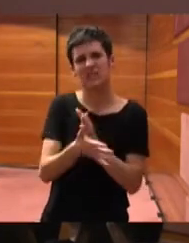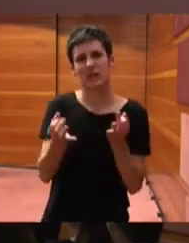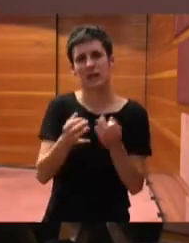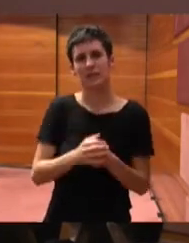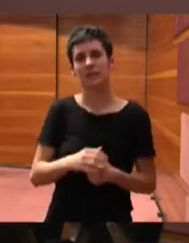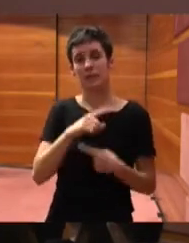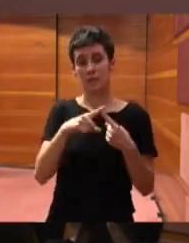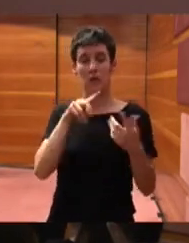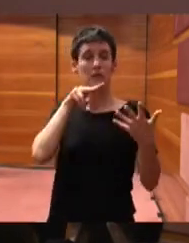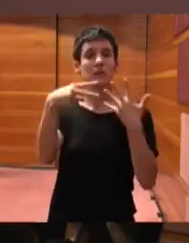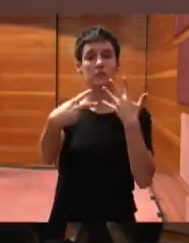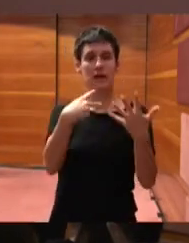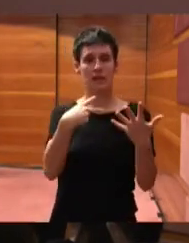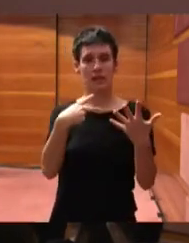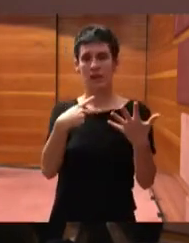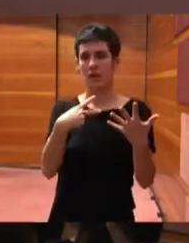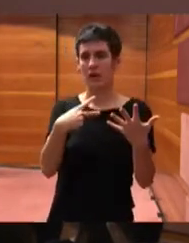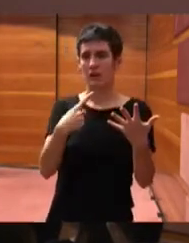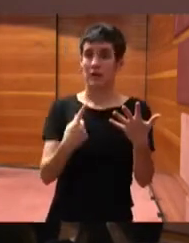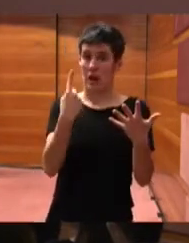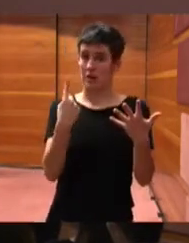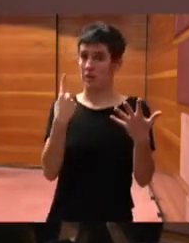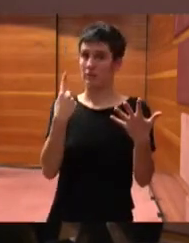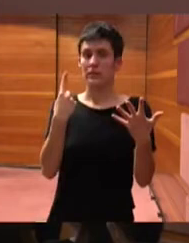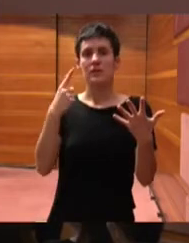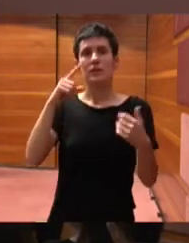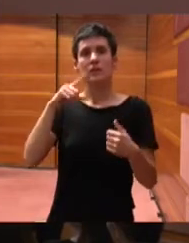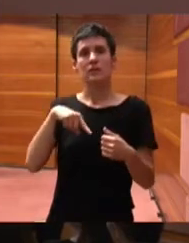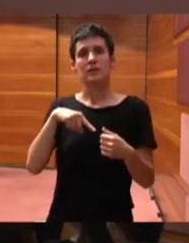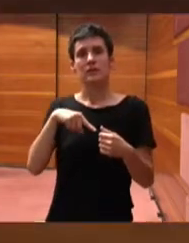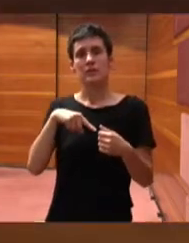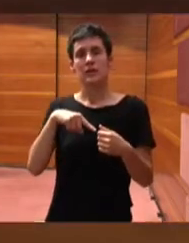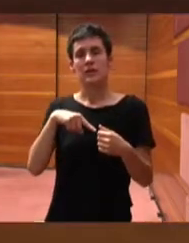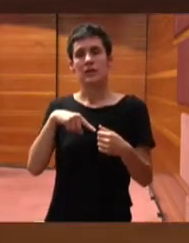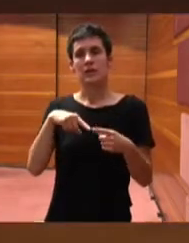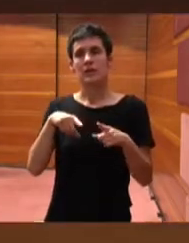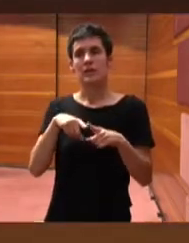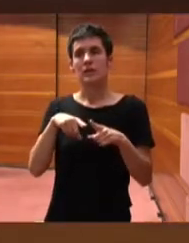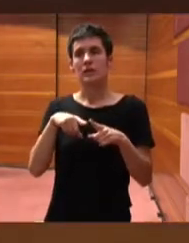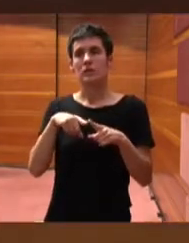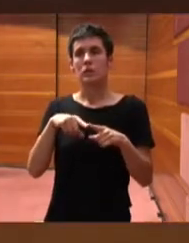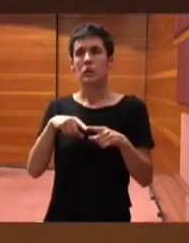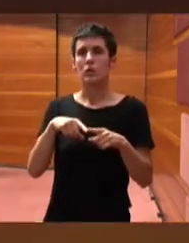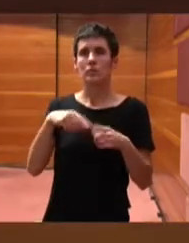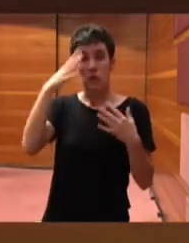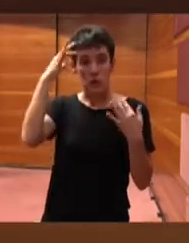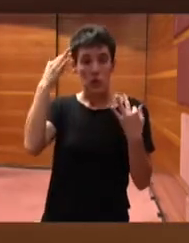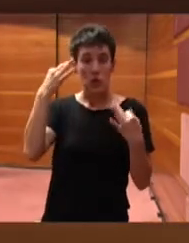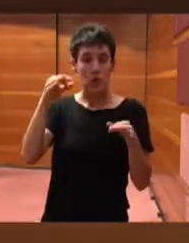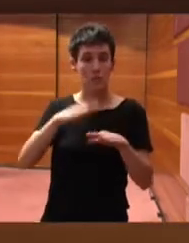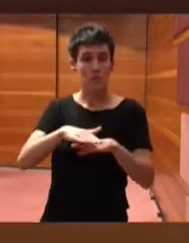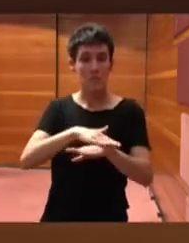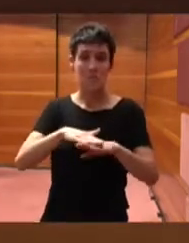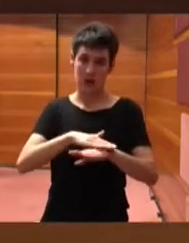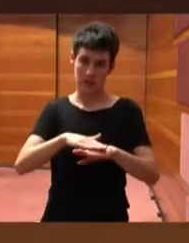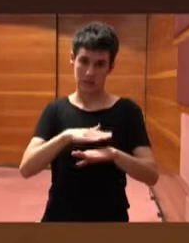Bien, el primero es la transparencia. Es el primero porque está arriba, pero también seguramente es el lugar más lógico por donde comenzar. Porque una ciudadanía